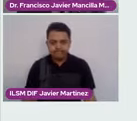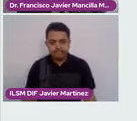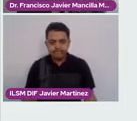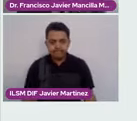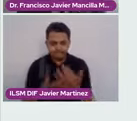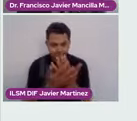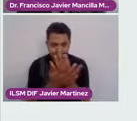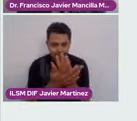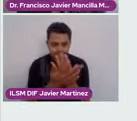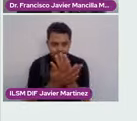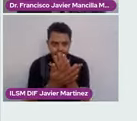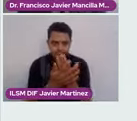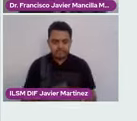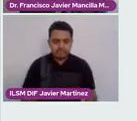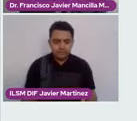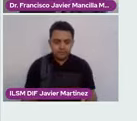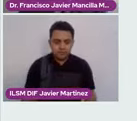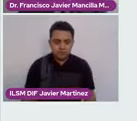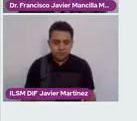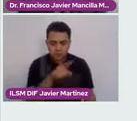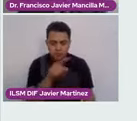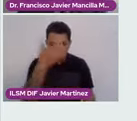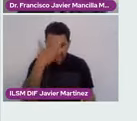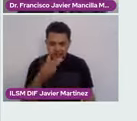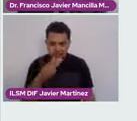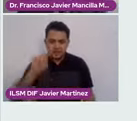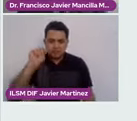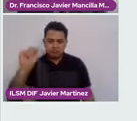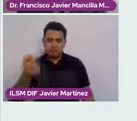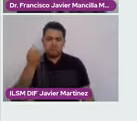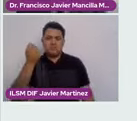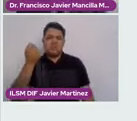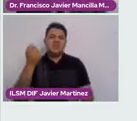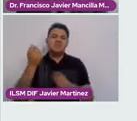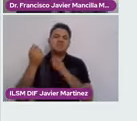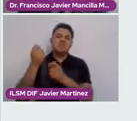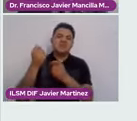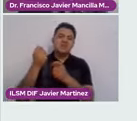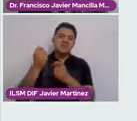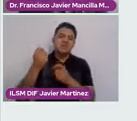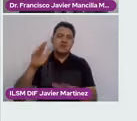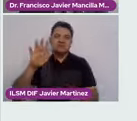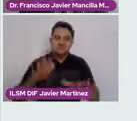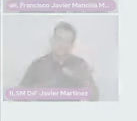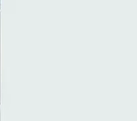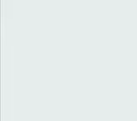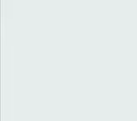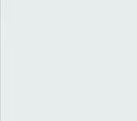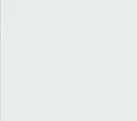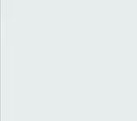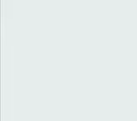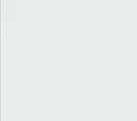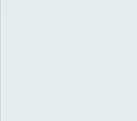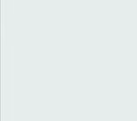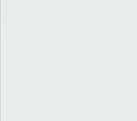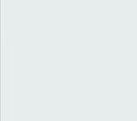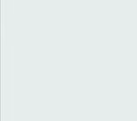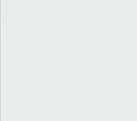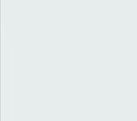Ya saben ustedes, querida audiencia, estas cosas de la tecnología que van y vienen, vienen y van, justo el día de hoy